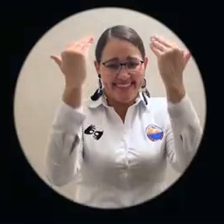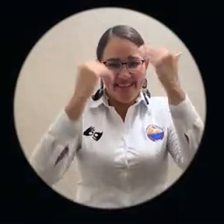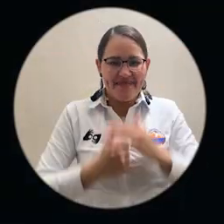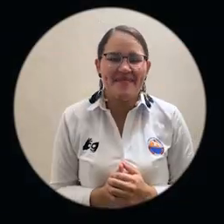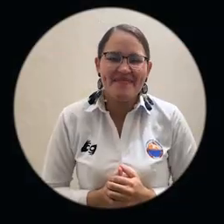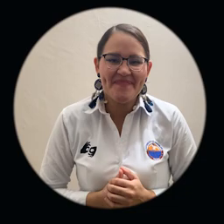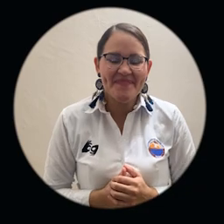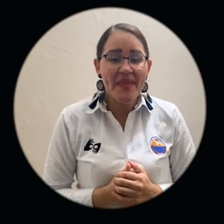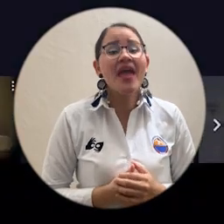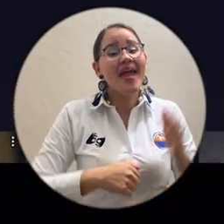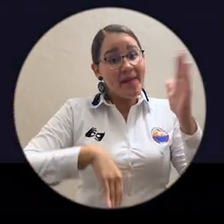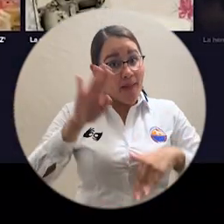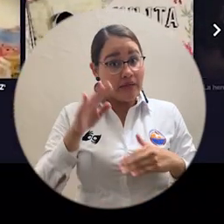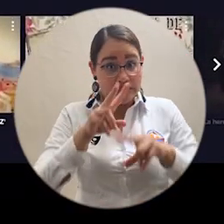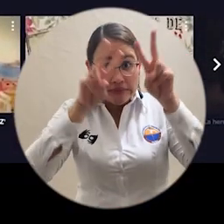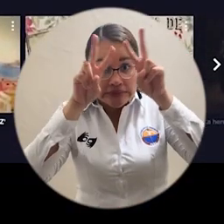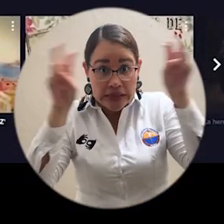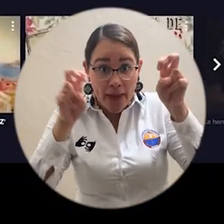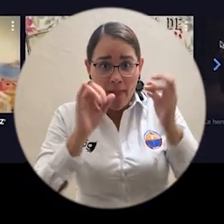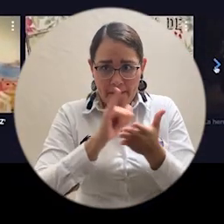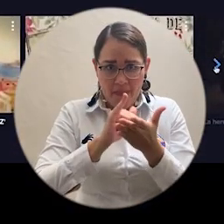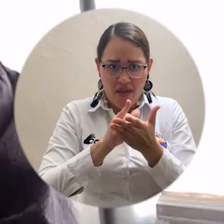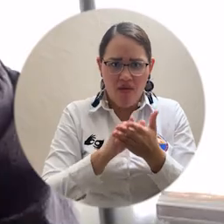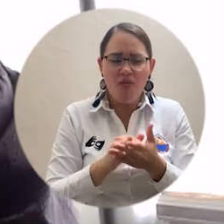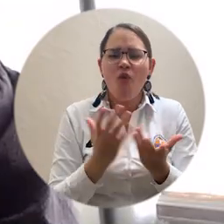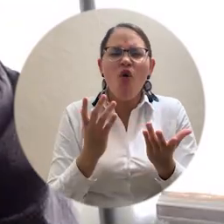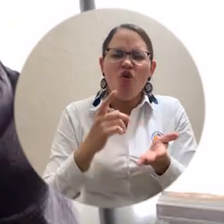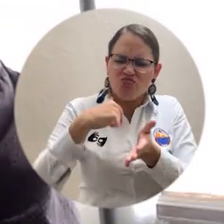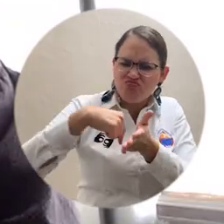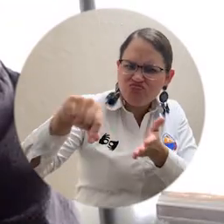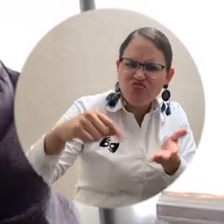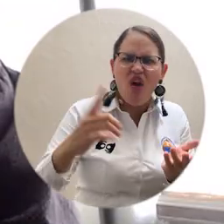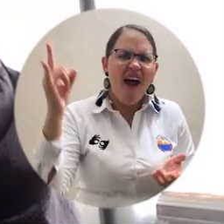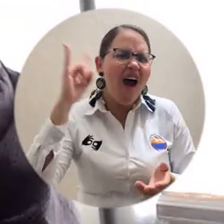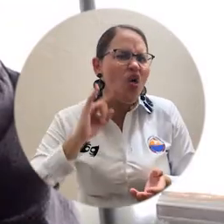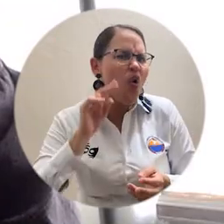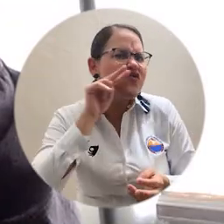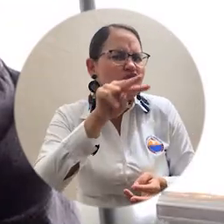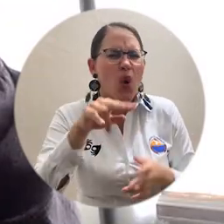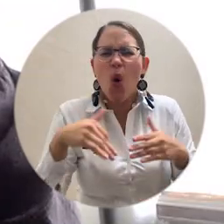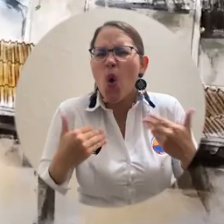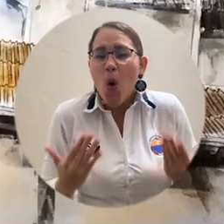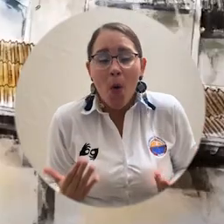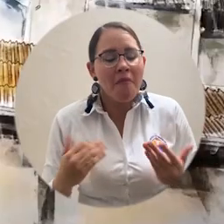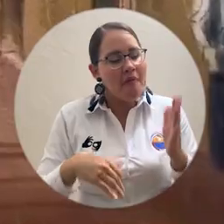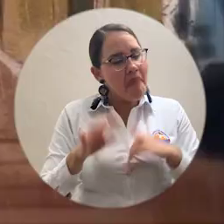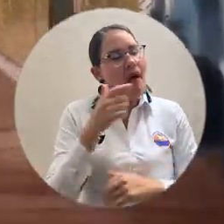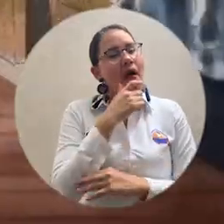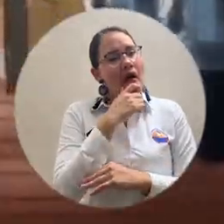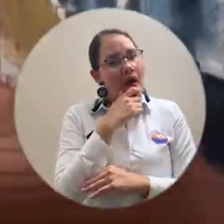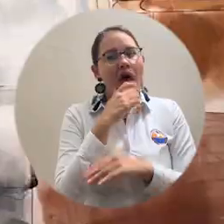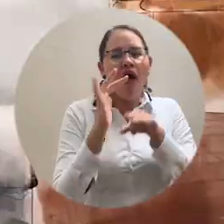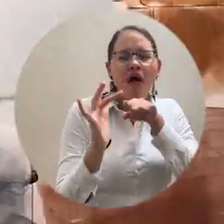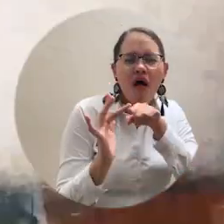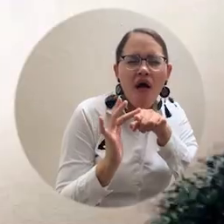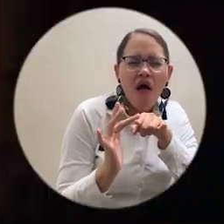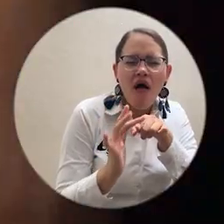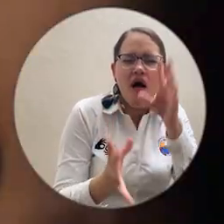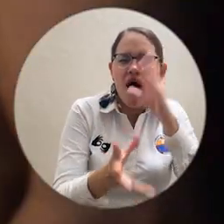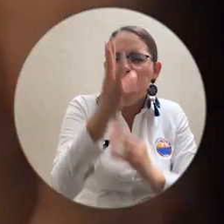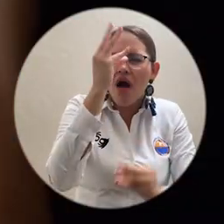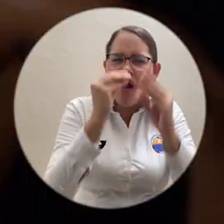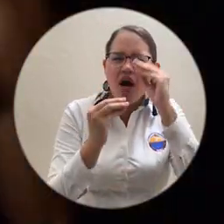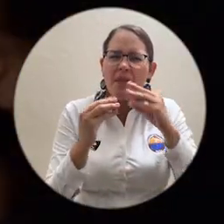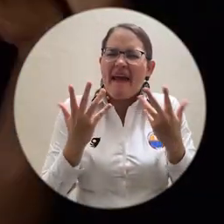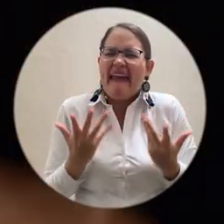docentes entender y aplicar diferentes conceptos de la narrativa, conceptos de las redes sociales, a